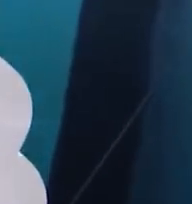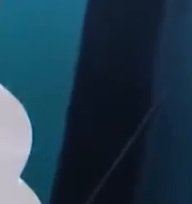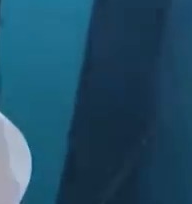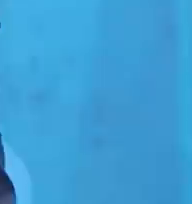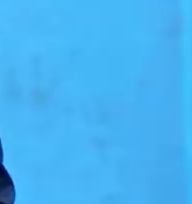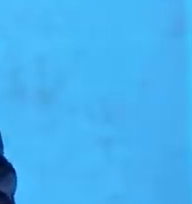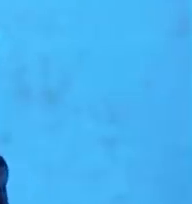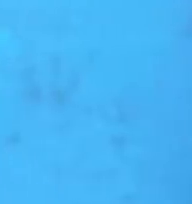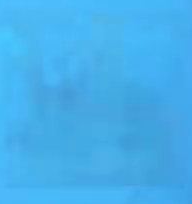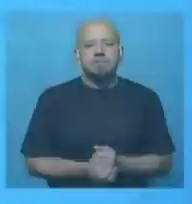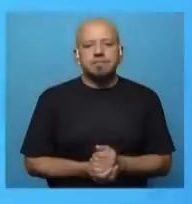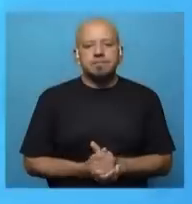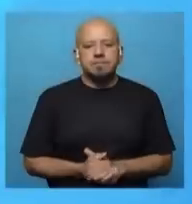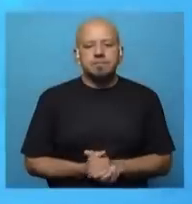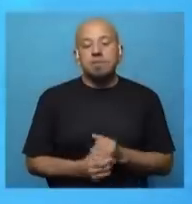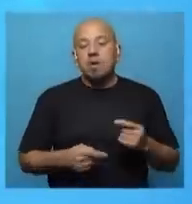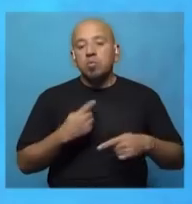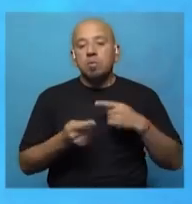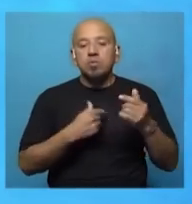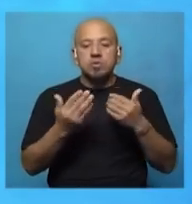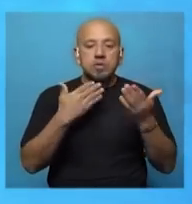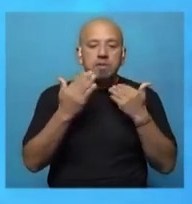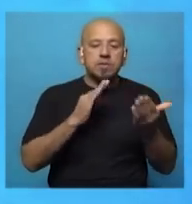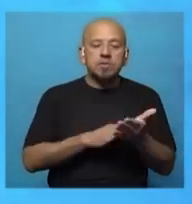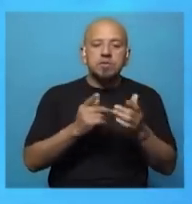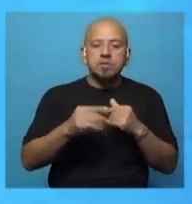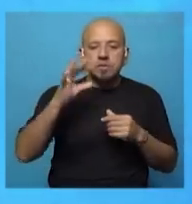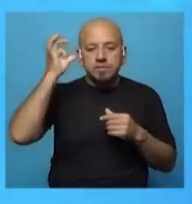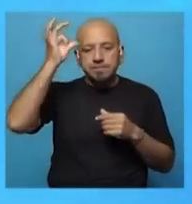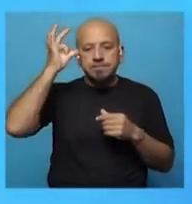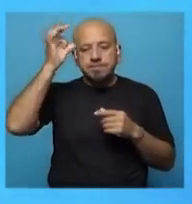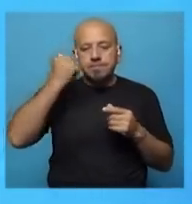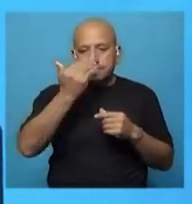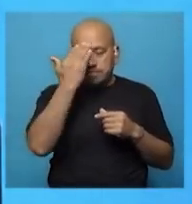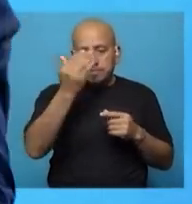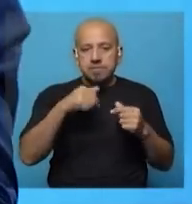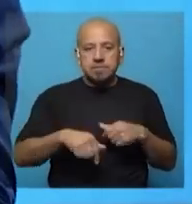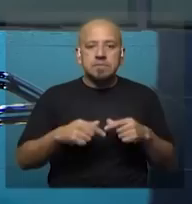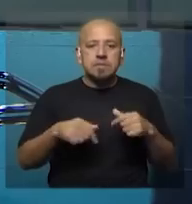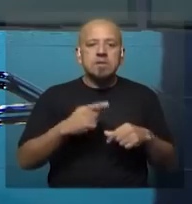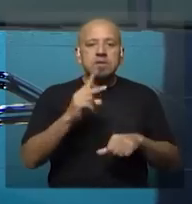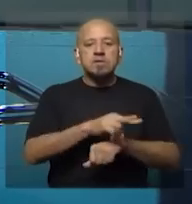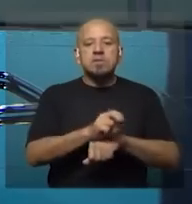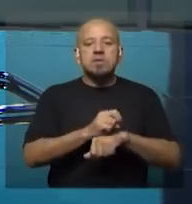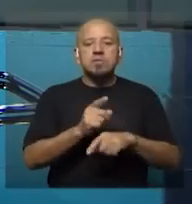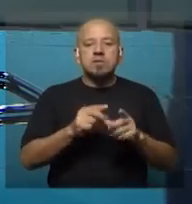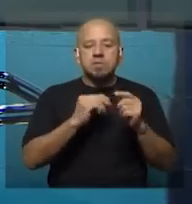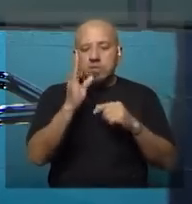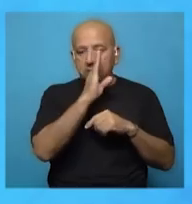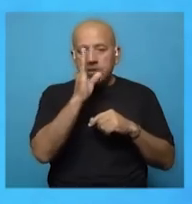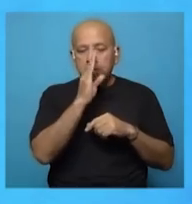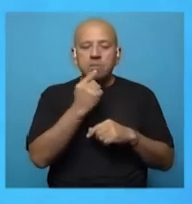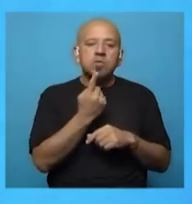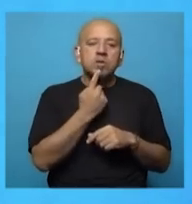seguimos en vivo aquí en lado en la pantalla de TV se va conversando con el senador del frente amplio Mario Vergara esta semana le tocó ir a declarar fiscalía por el caso de espionaje político